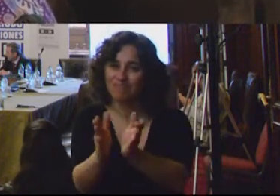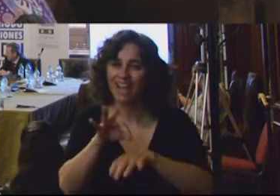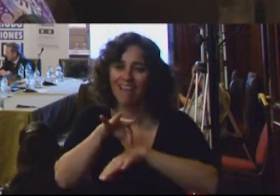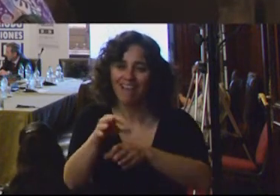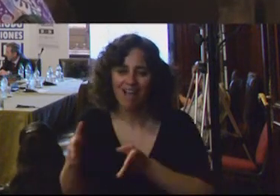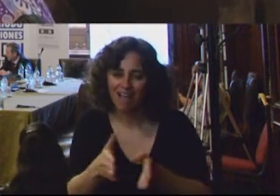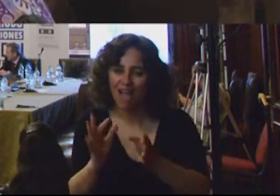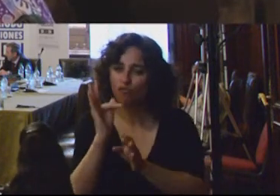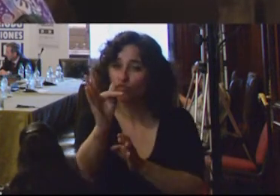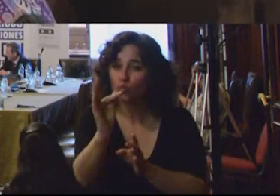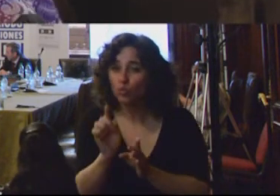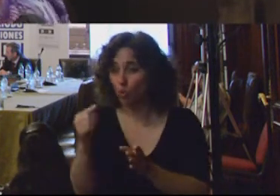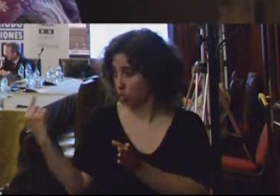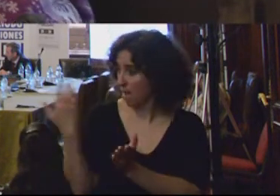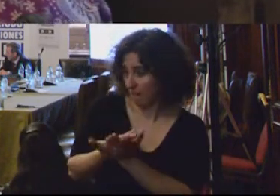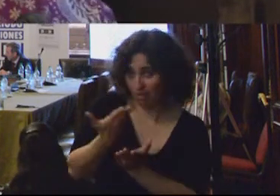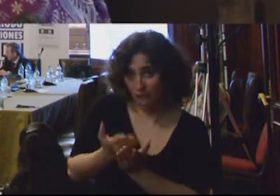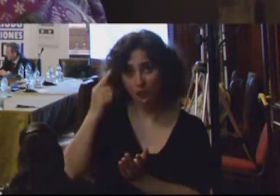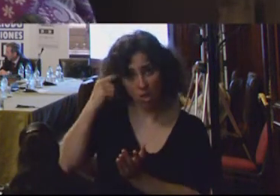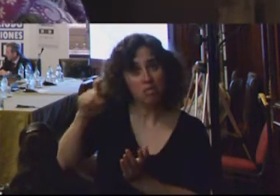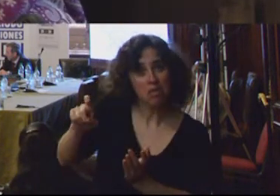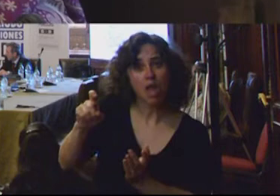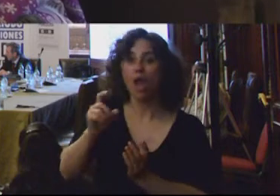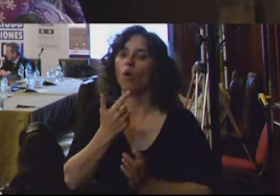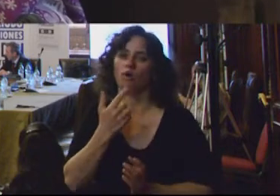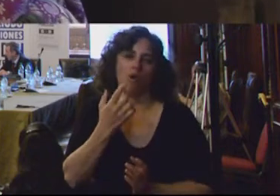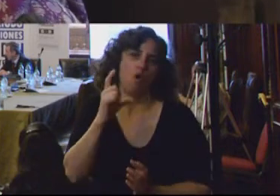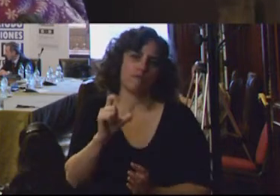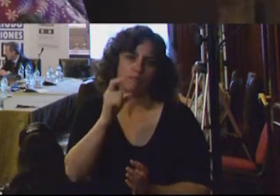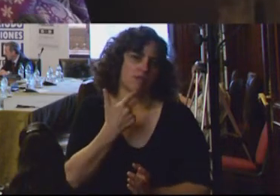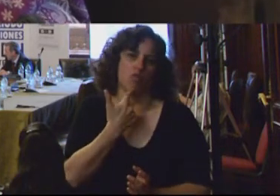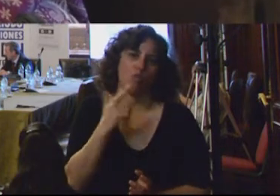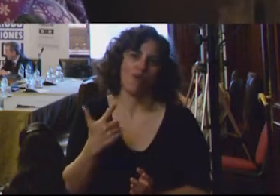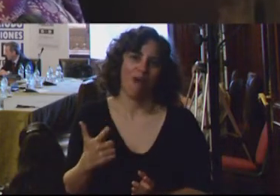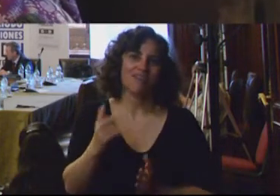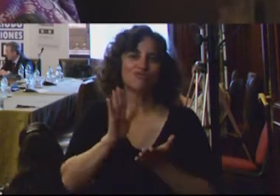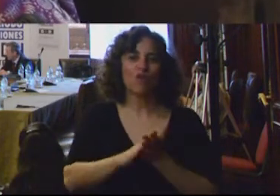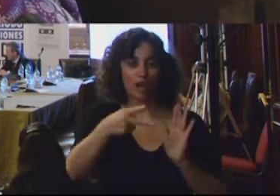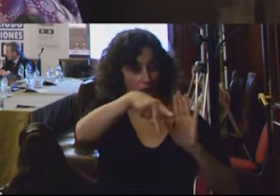plantearon, no hay duda, la actual normativa, o sea,